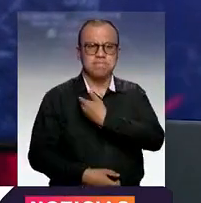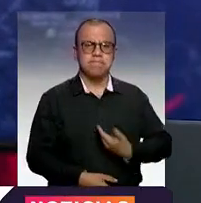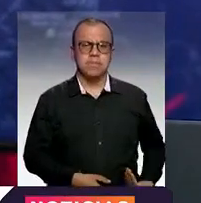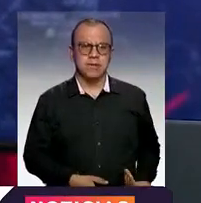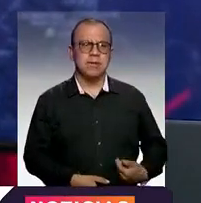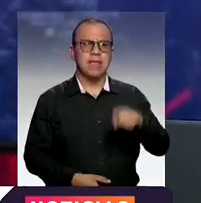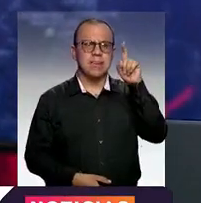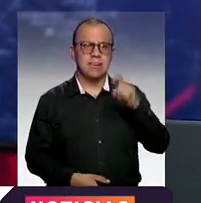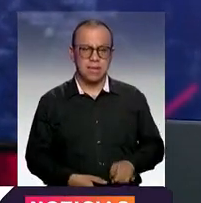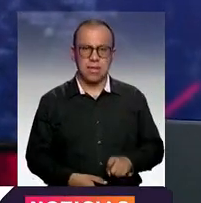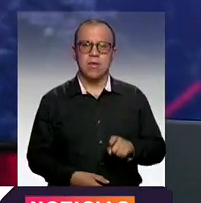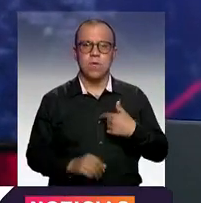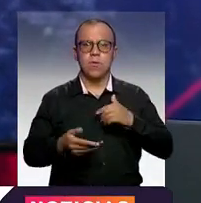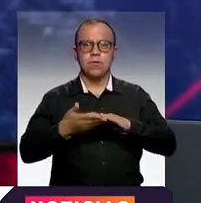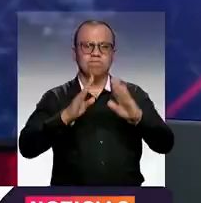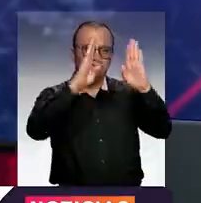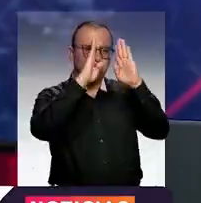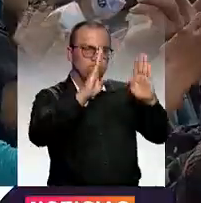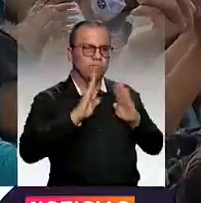escuchar al pueblo colombiano.